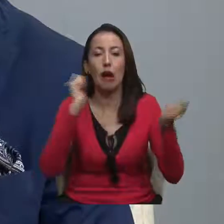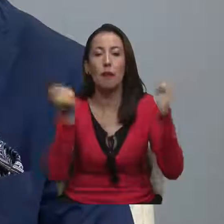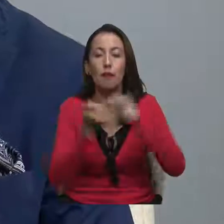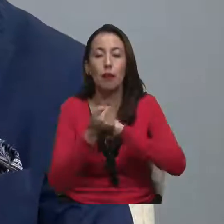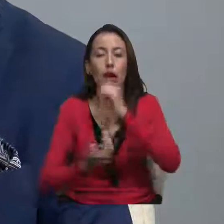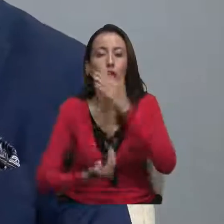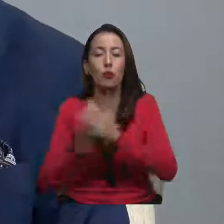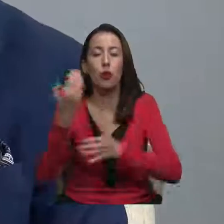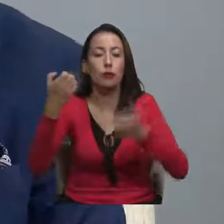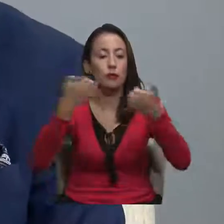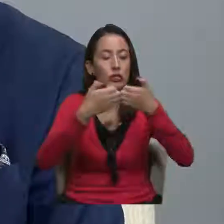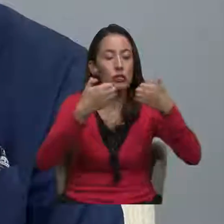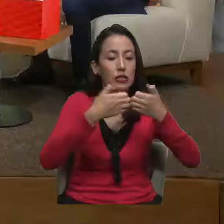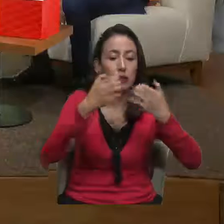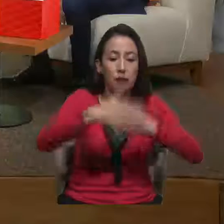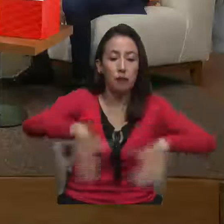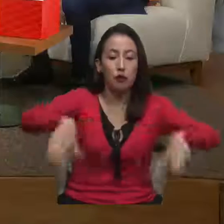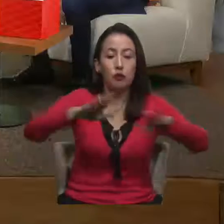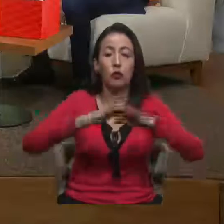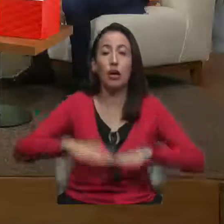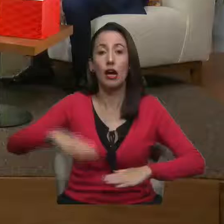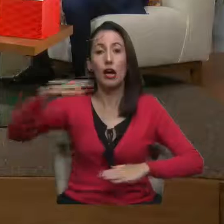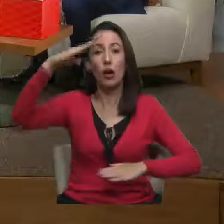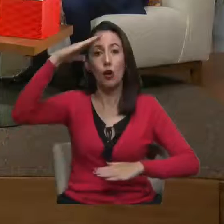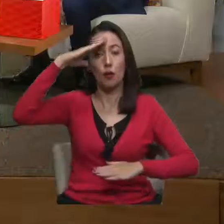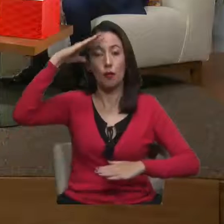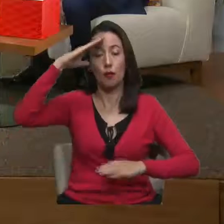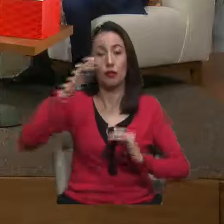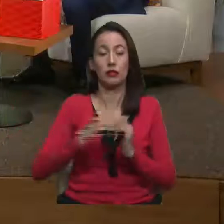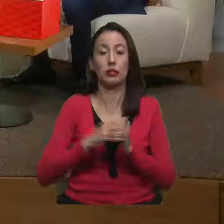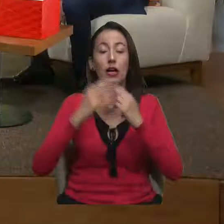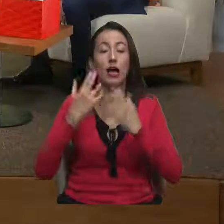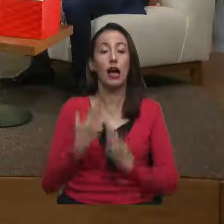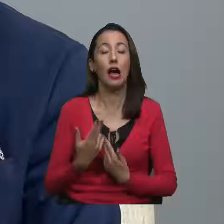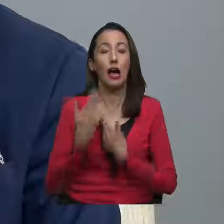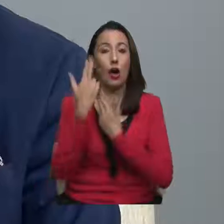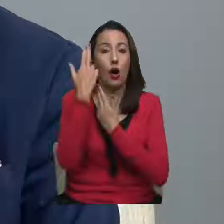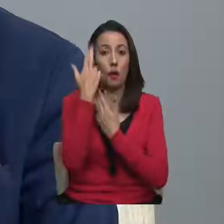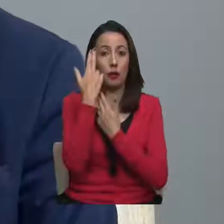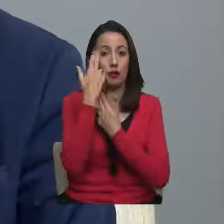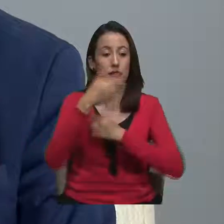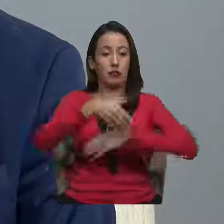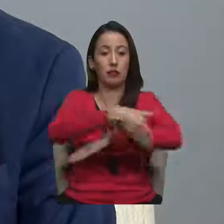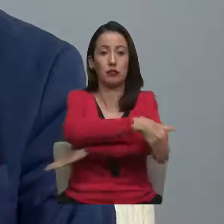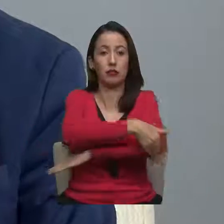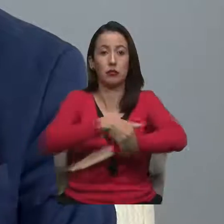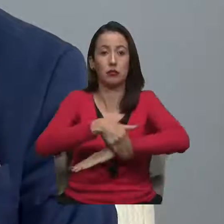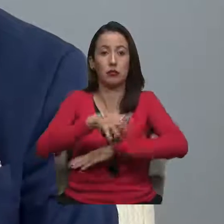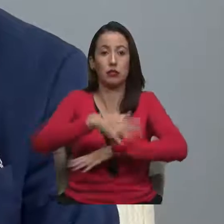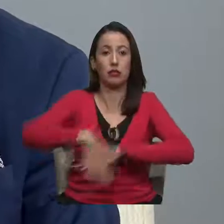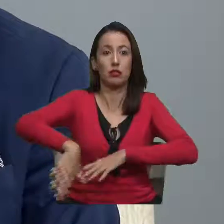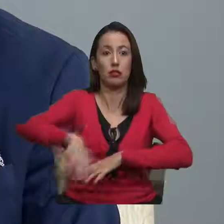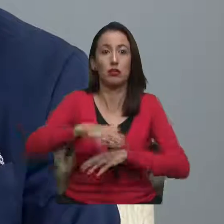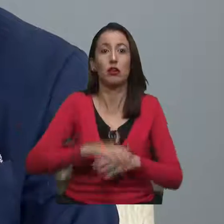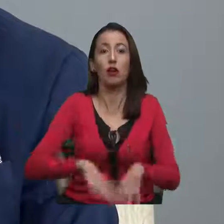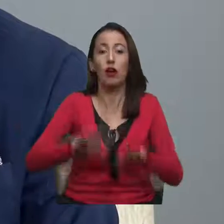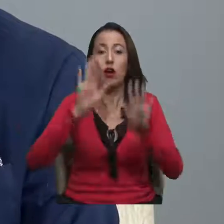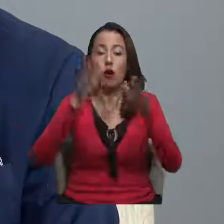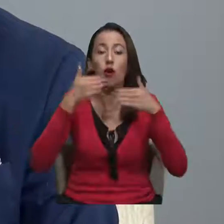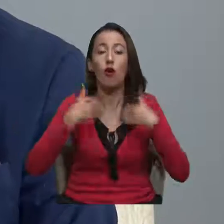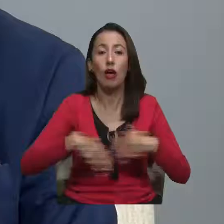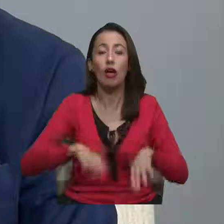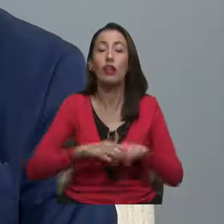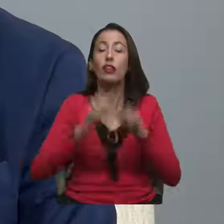debemos dotar de lo que necesita la policía las fuerzas armadas hacia las calles eso necesitamos que